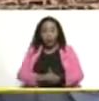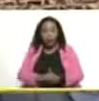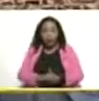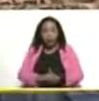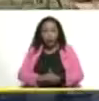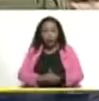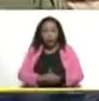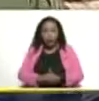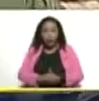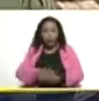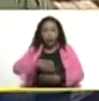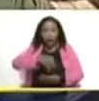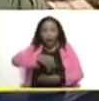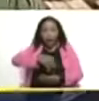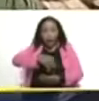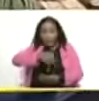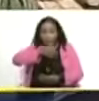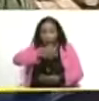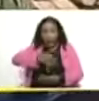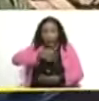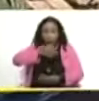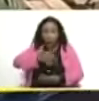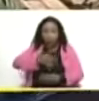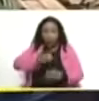explicar una situación